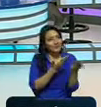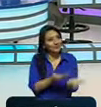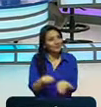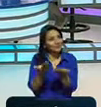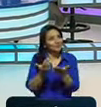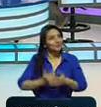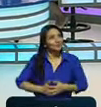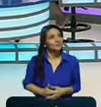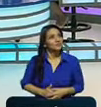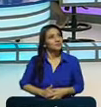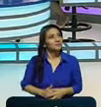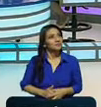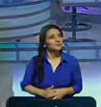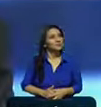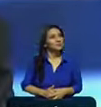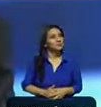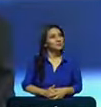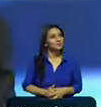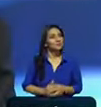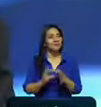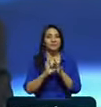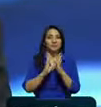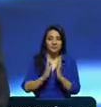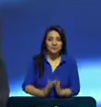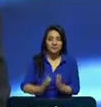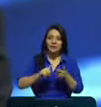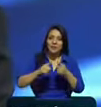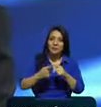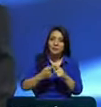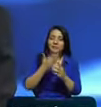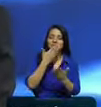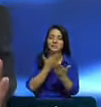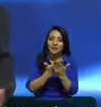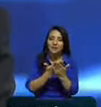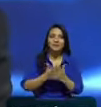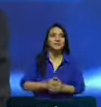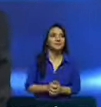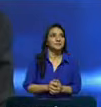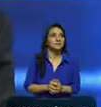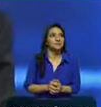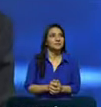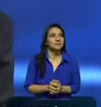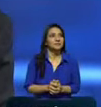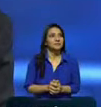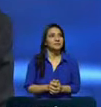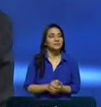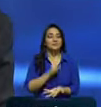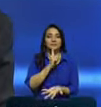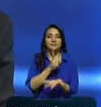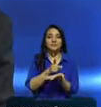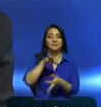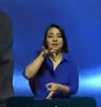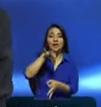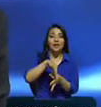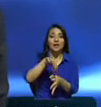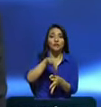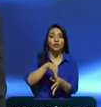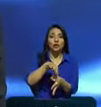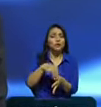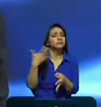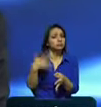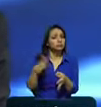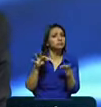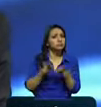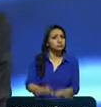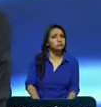contigo. Vero y Roberto, muchas gracias. Es verdad que las elecciones son muy